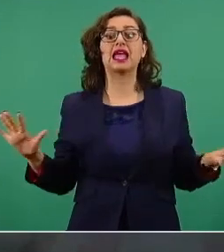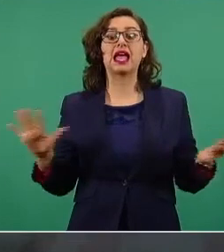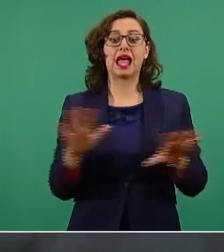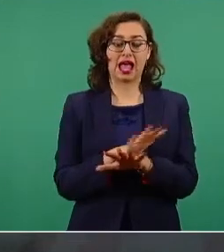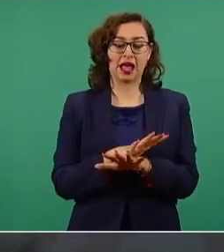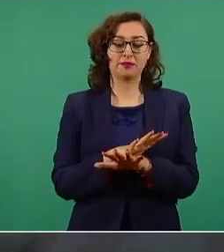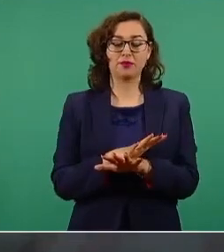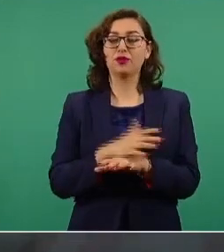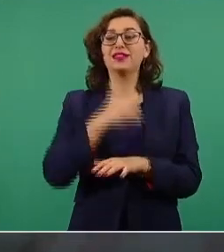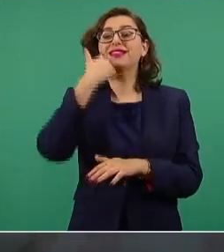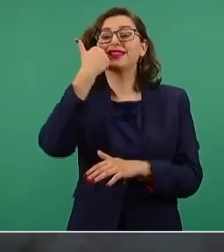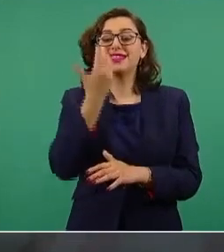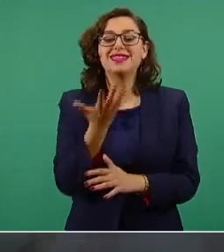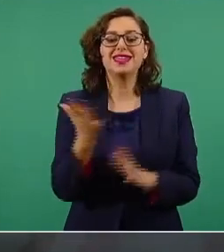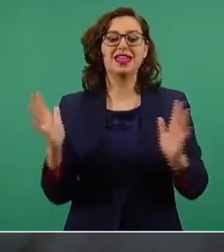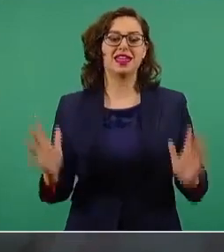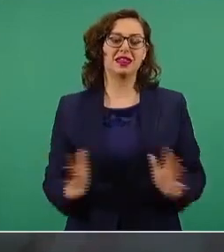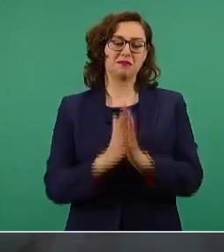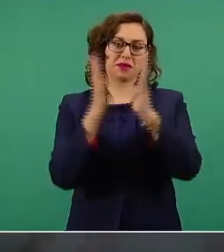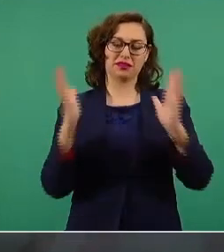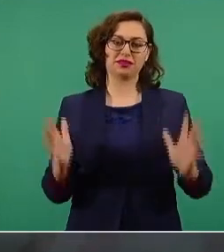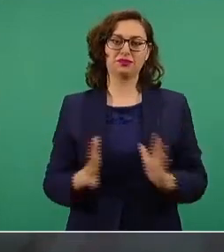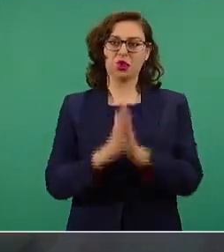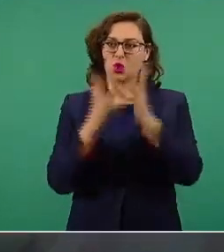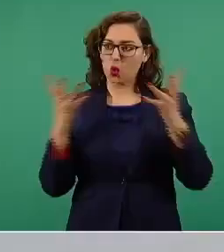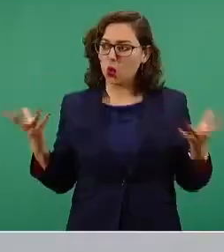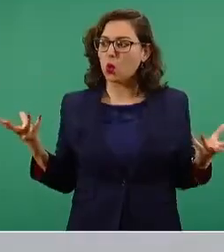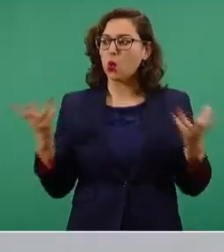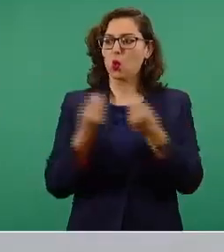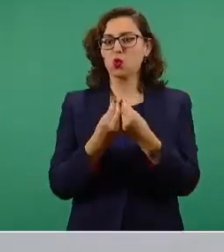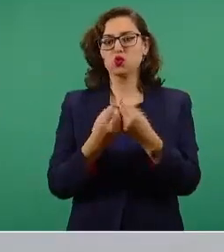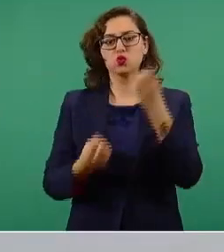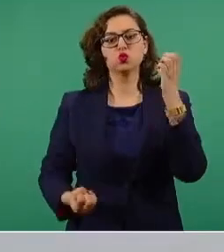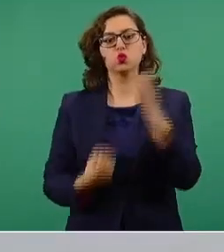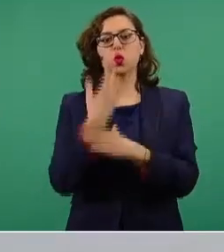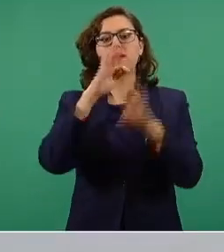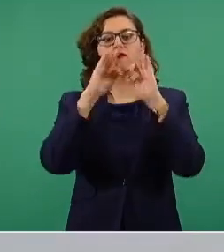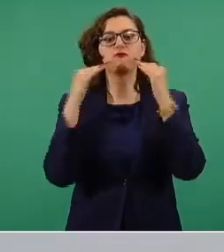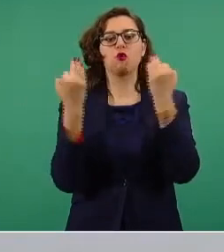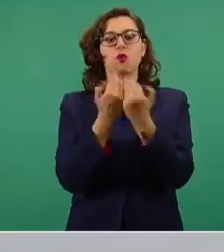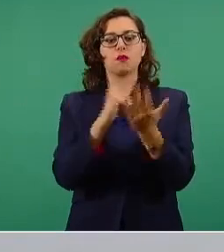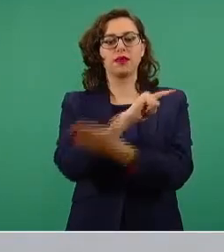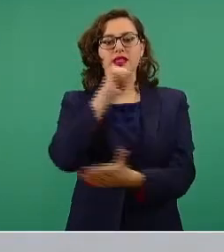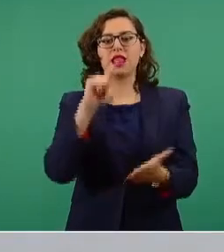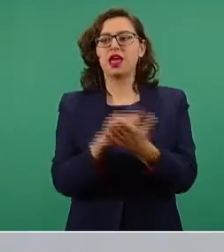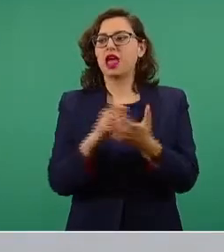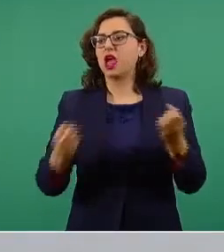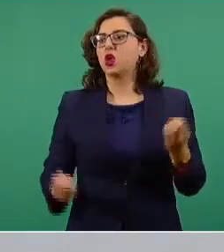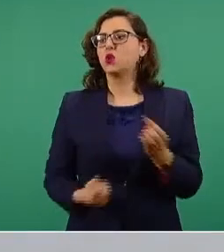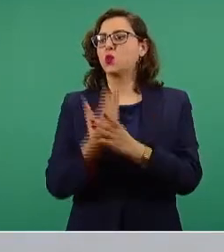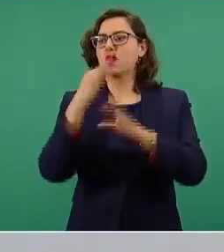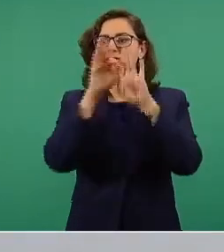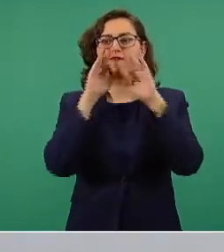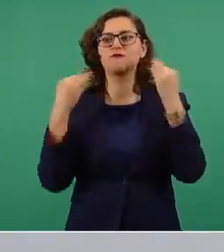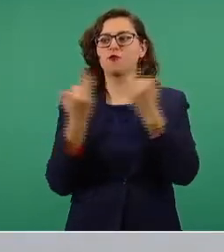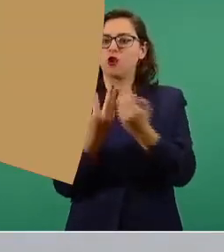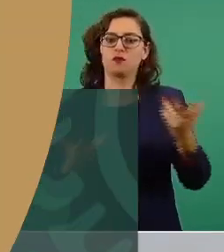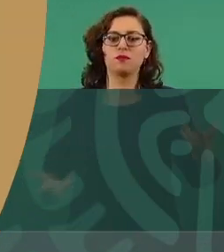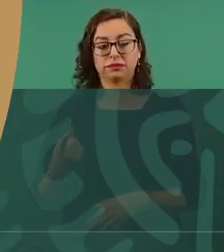demanda participar en la construcción de una nueva legalidad, de una nueva convivencia, de una